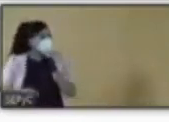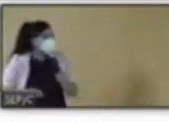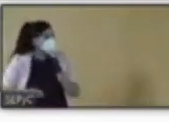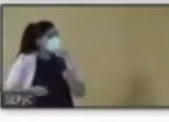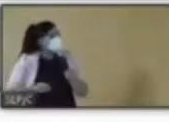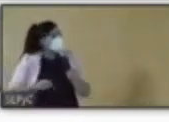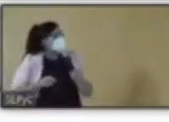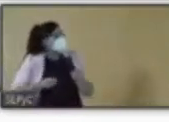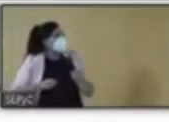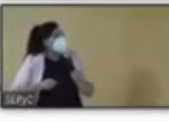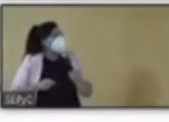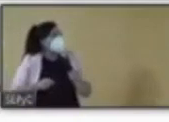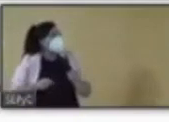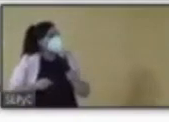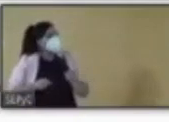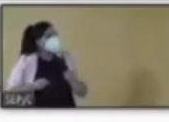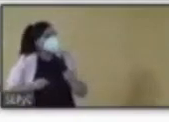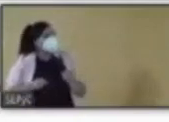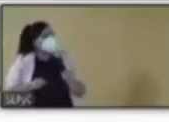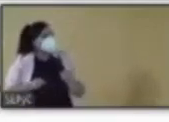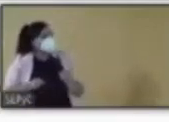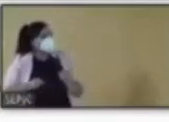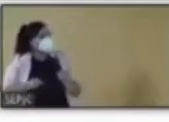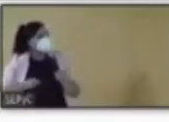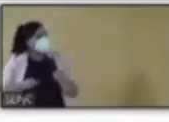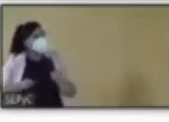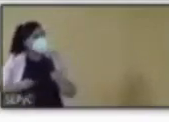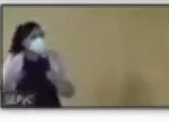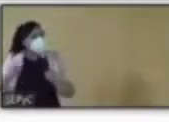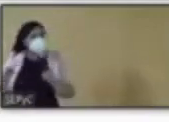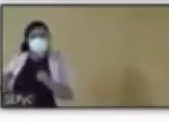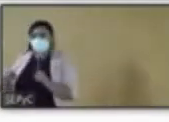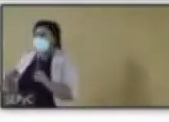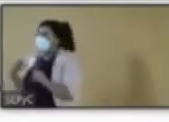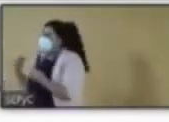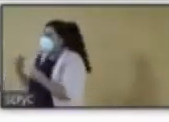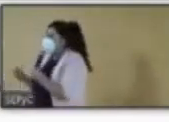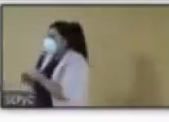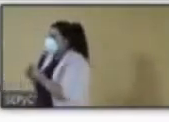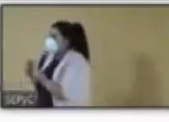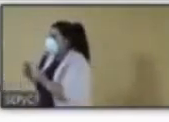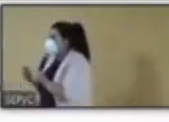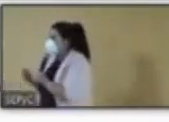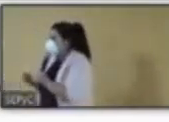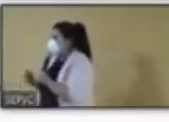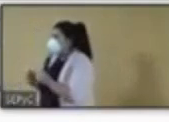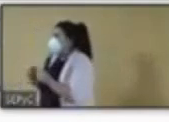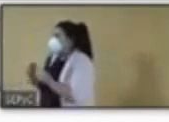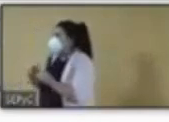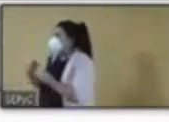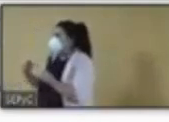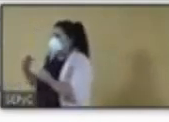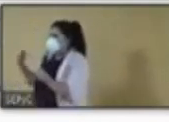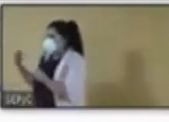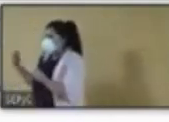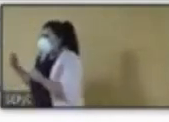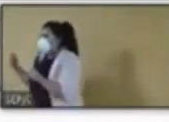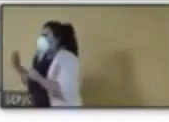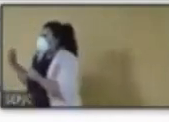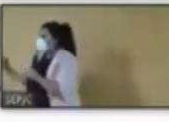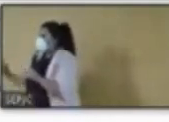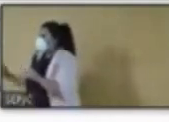declaración. Y en este caso podemos poner que en los datos generales probablemente mi nombre se escribió de manera incorrecta, siendo la manera